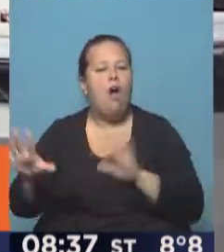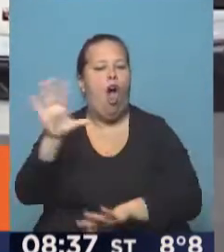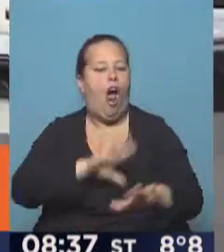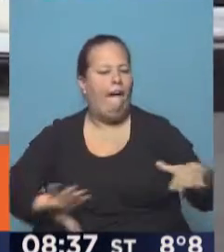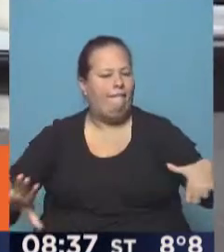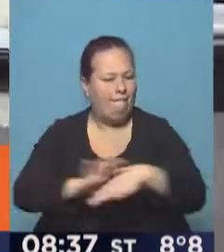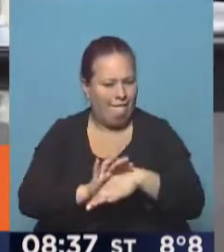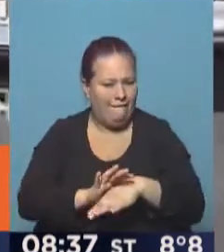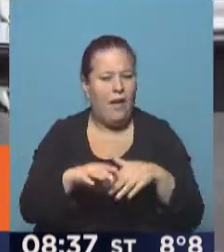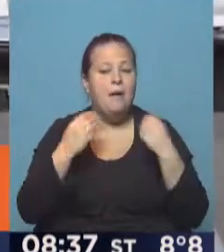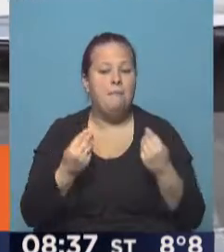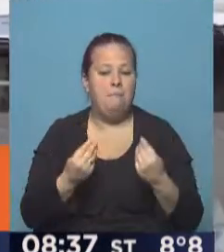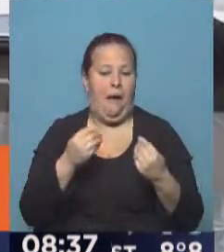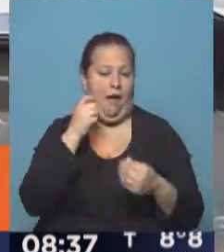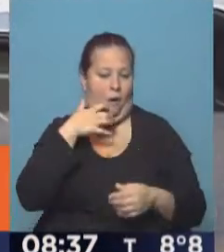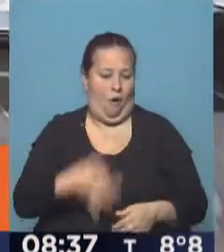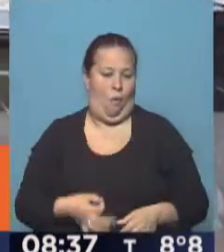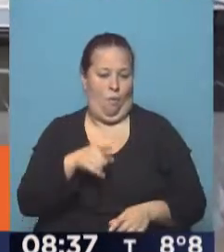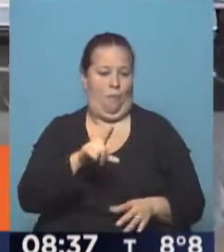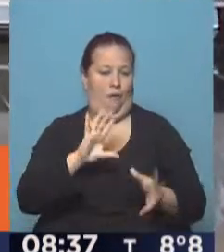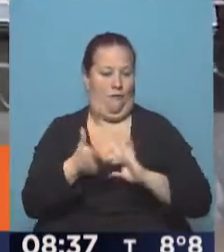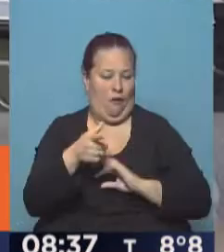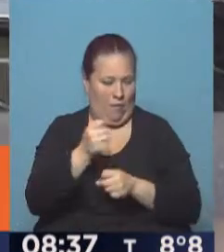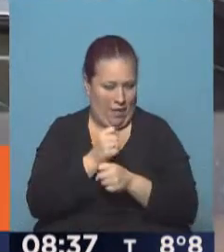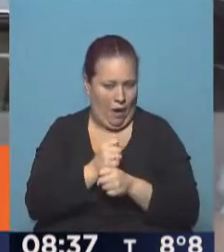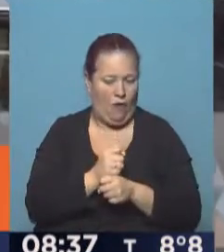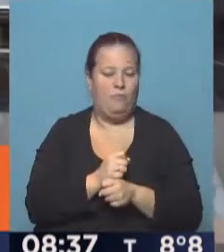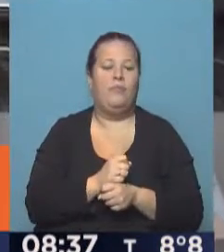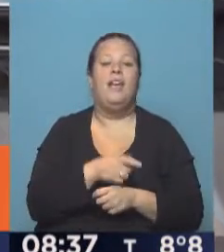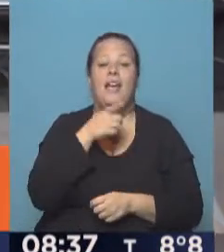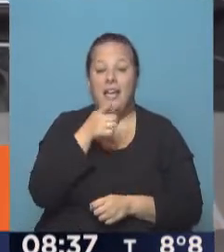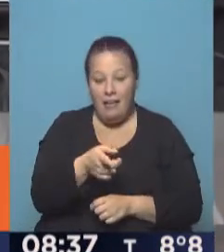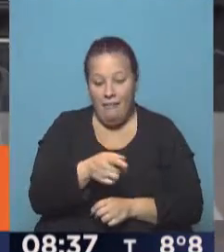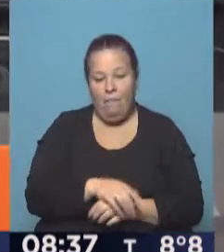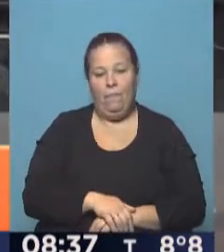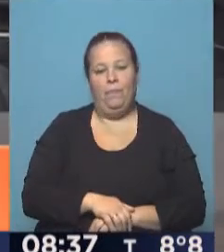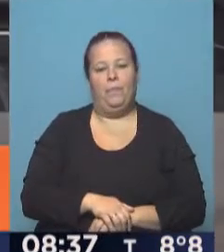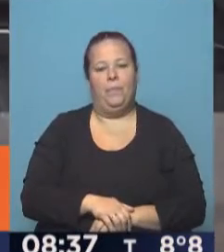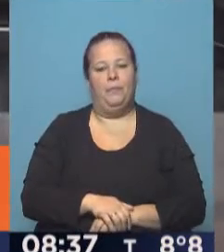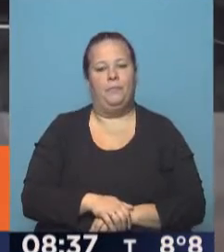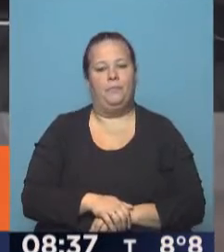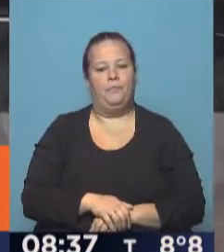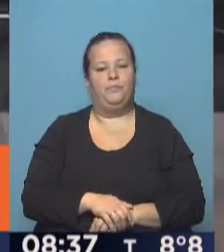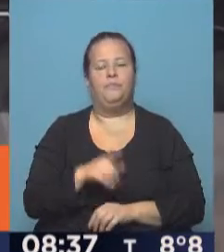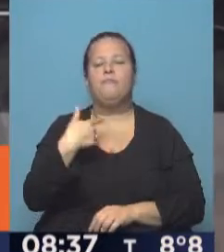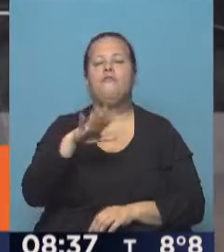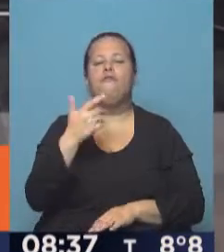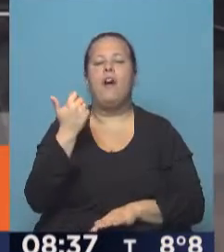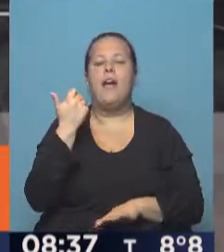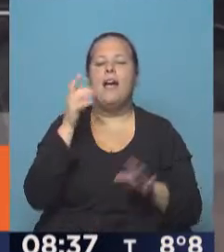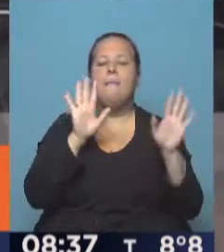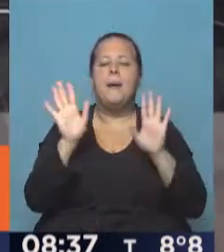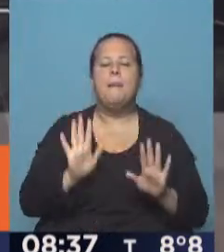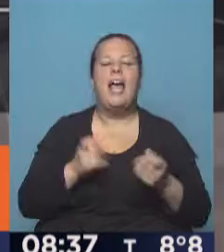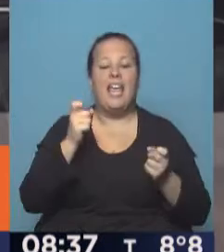organizado para llevar adelante estas actividades. Y que eso lo había encabezado y lo había